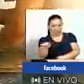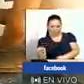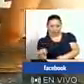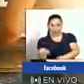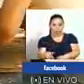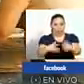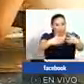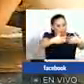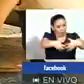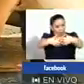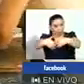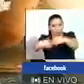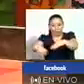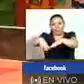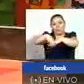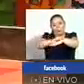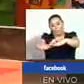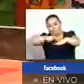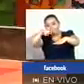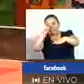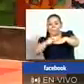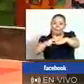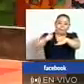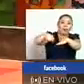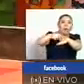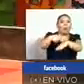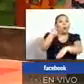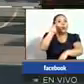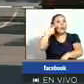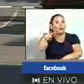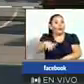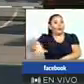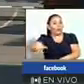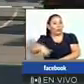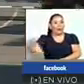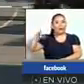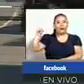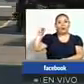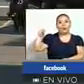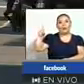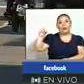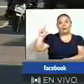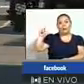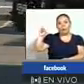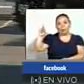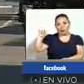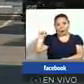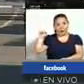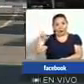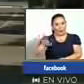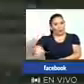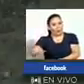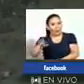de calzado artesanal, ubicados en Candelaria de la Frontera, Santa Ana.